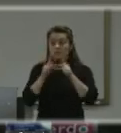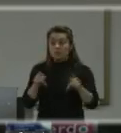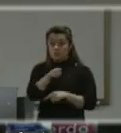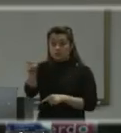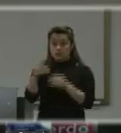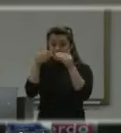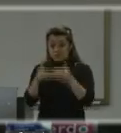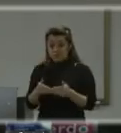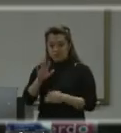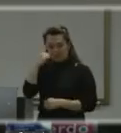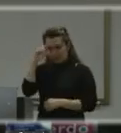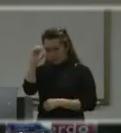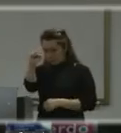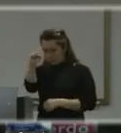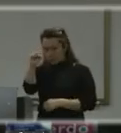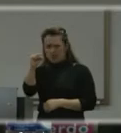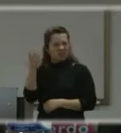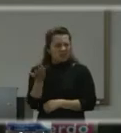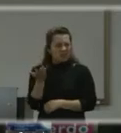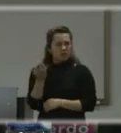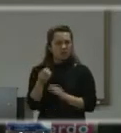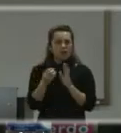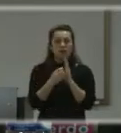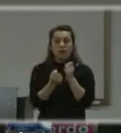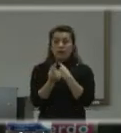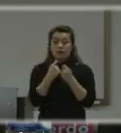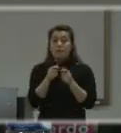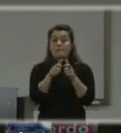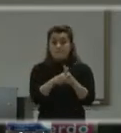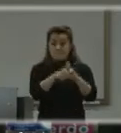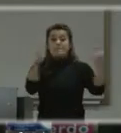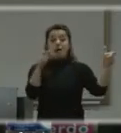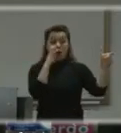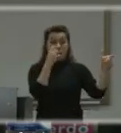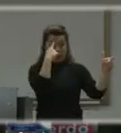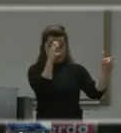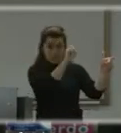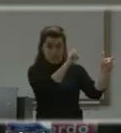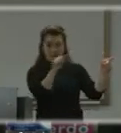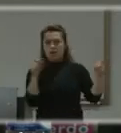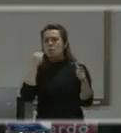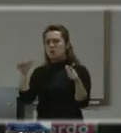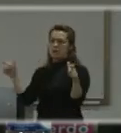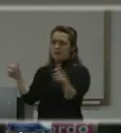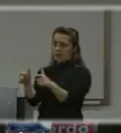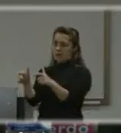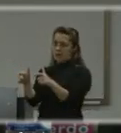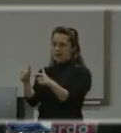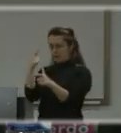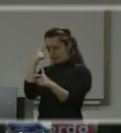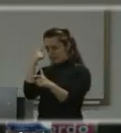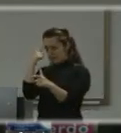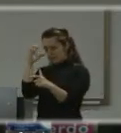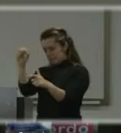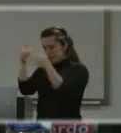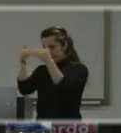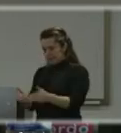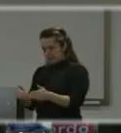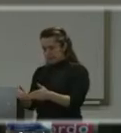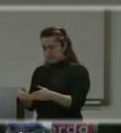discapacidad intelectual, la encuesta registra que hay más hombres con discapacidad intelectual que mujeres con discapacidad intelectual. Y con respecto